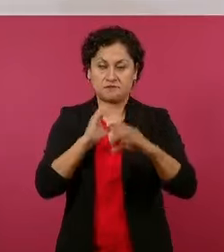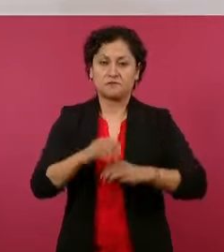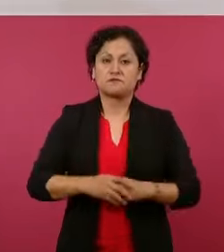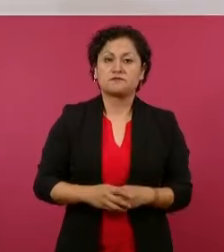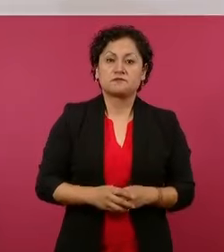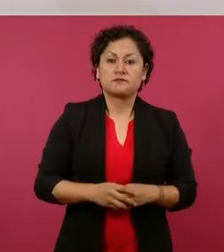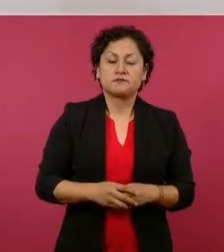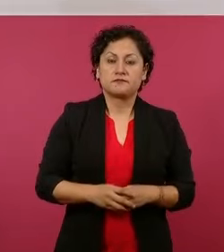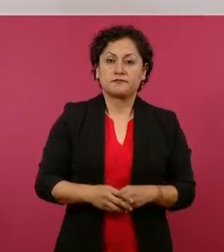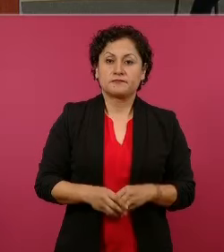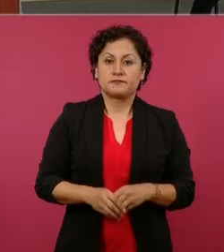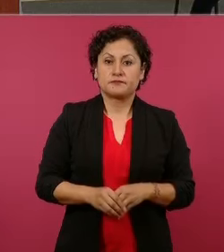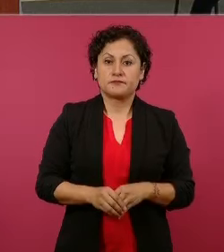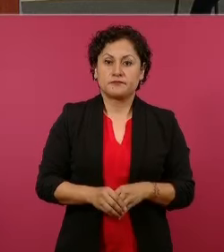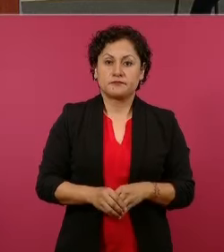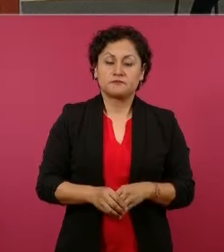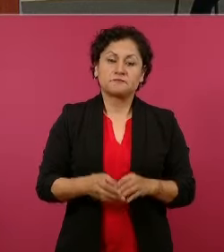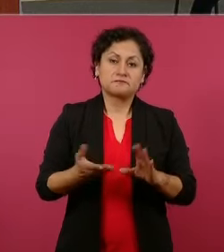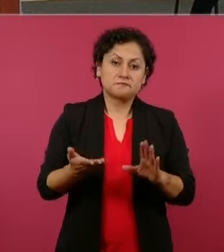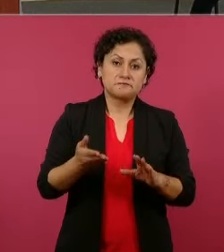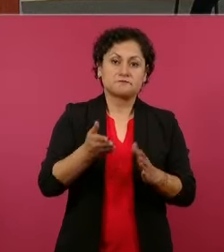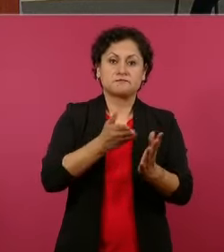medios de